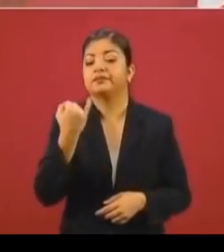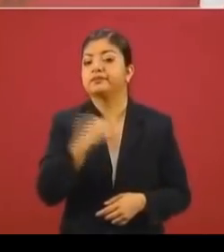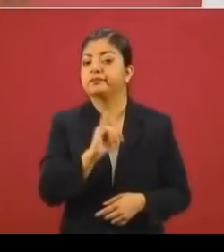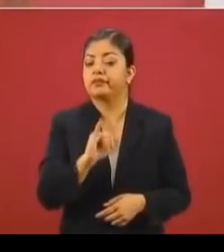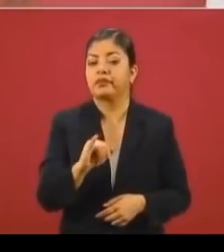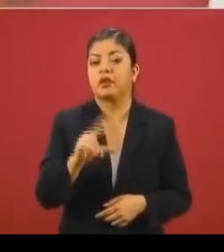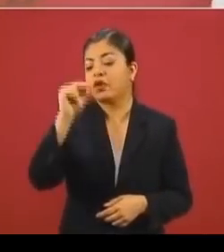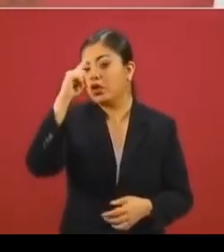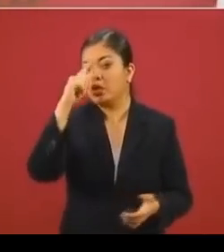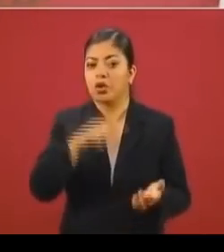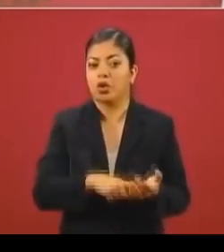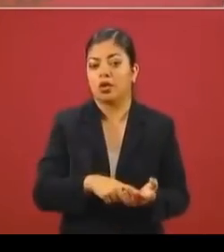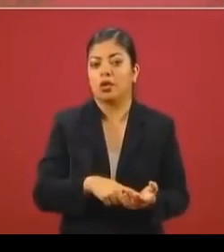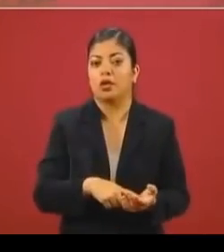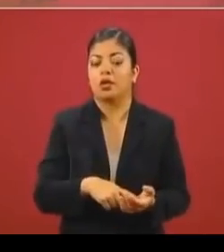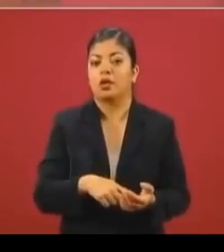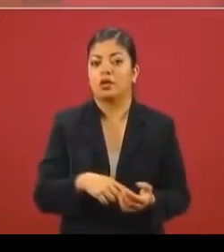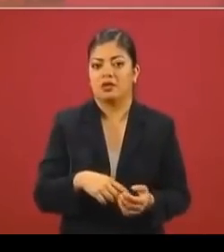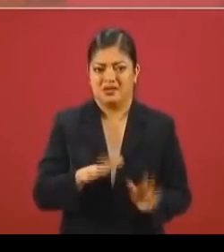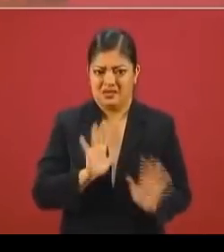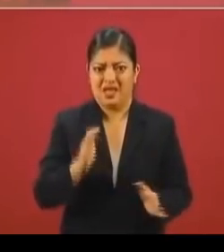una circunstancia nueva, distinta,